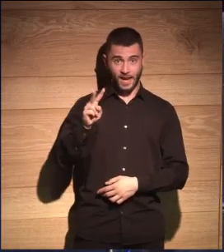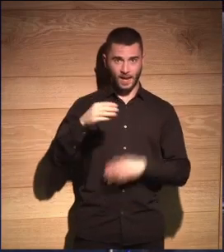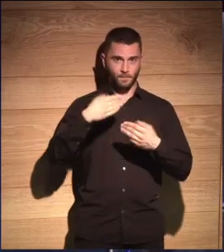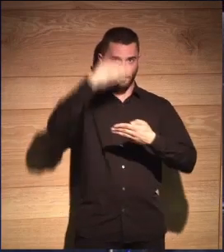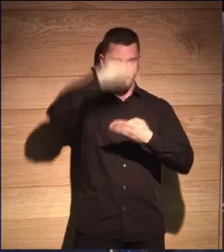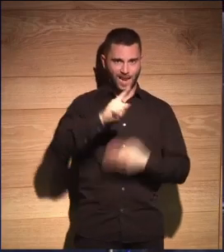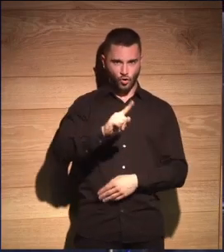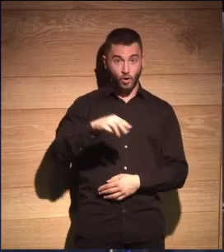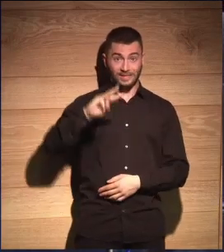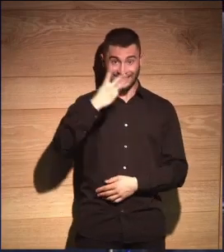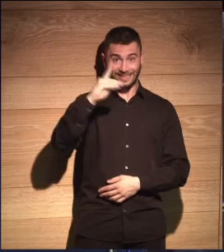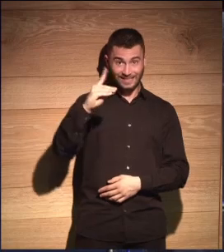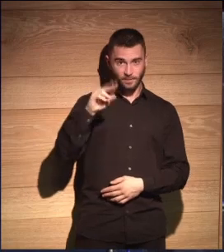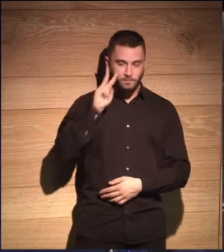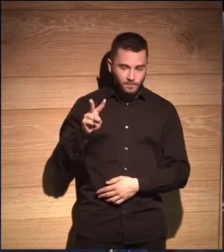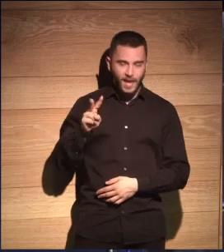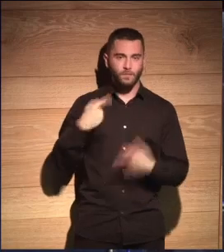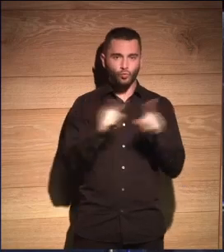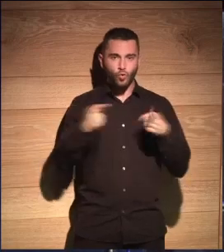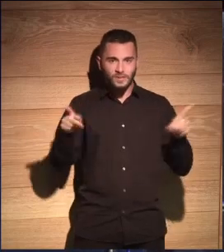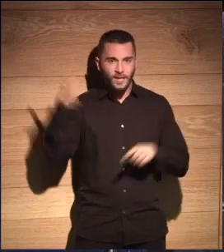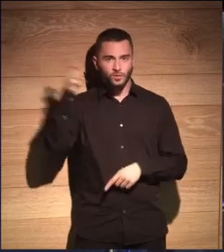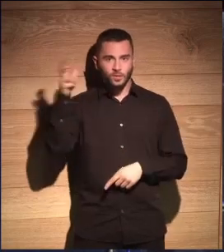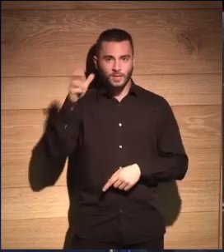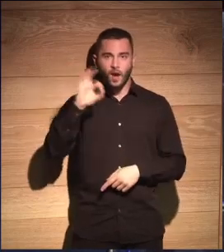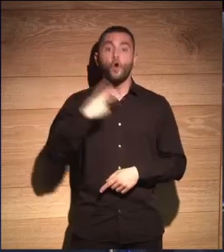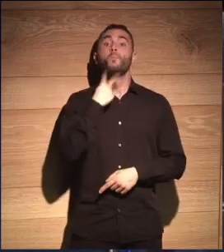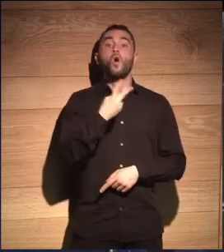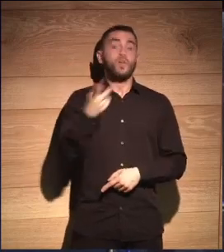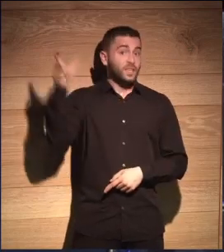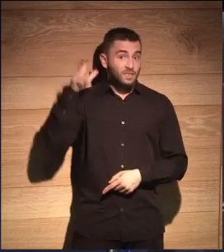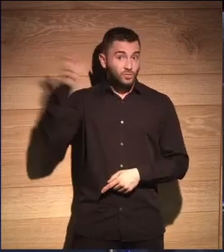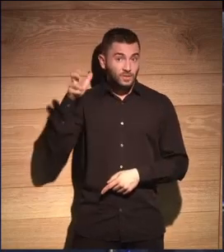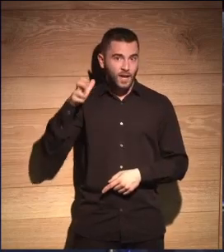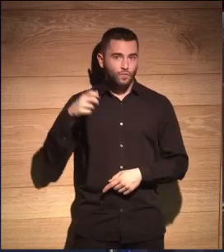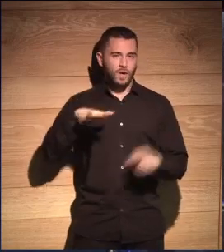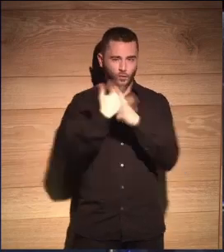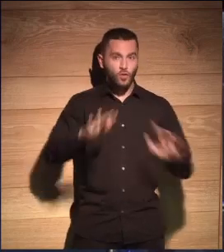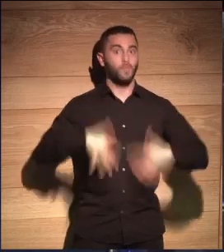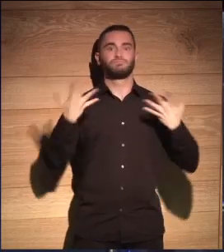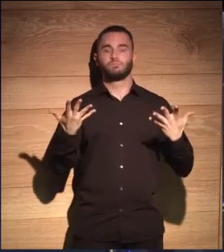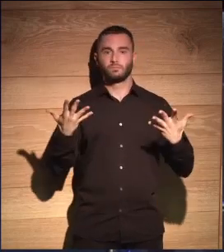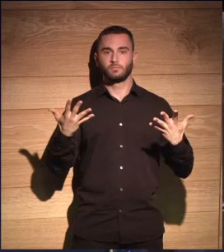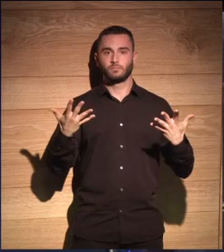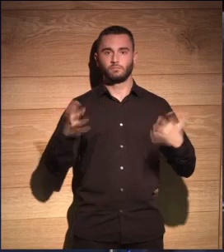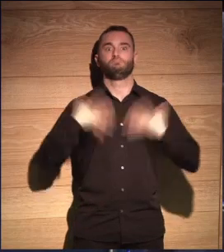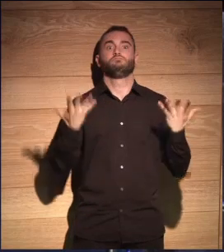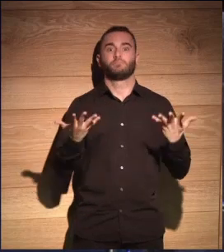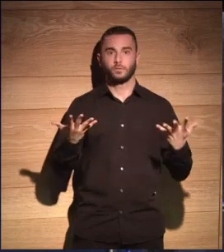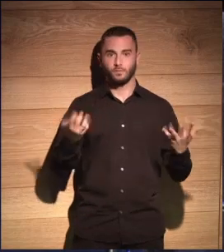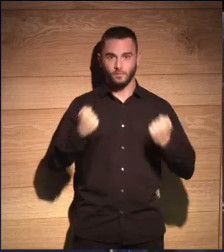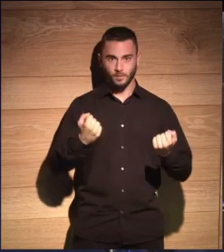plana, escuchar la música o lo de las voces, hay un momento de shock, digamos, de